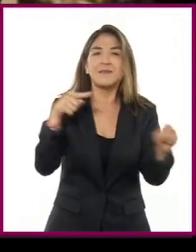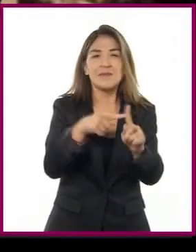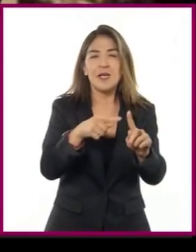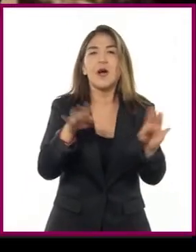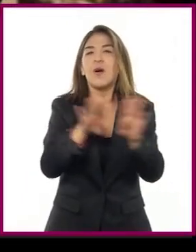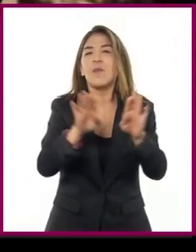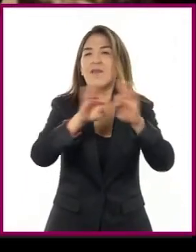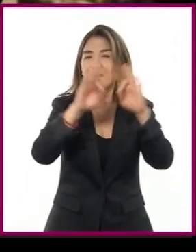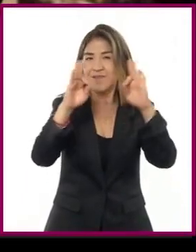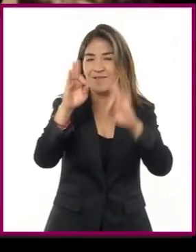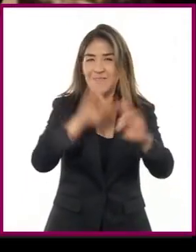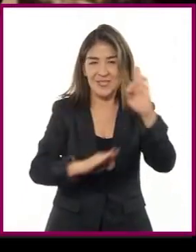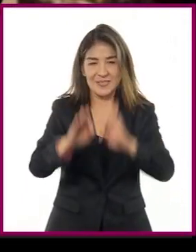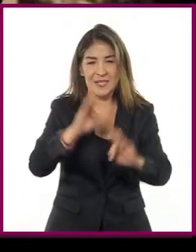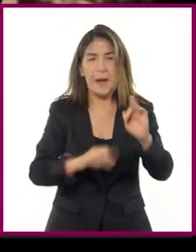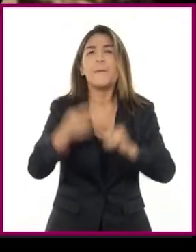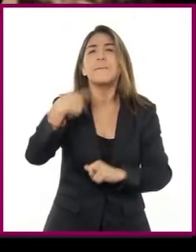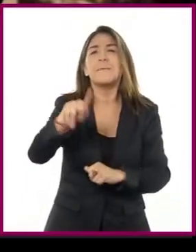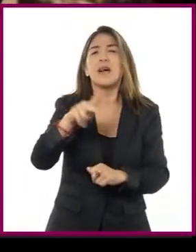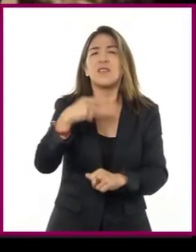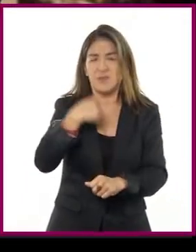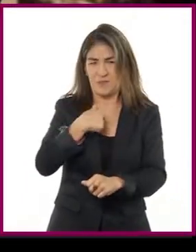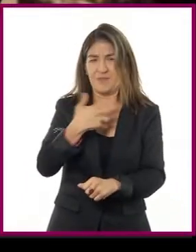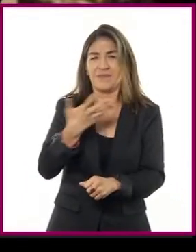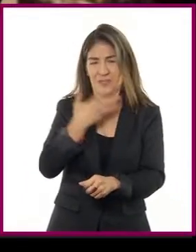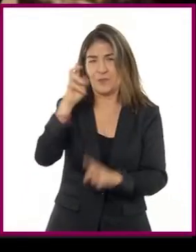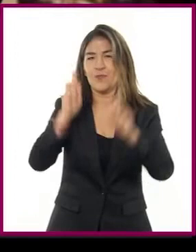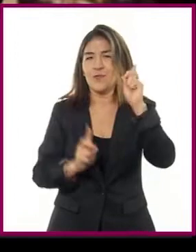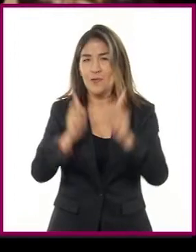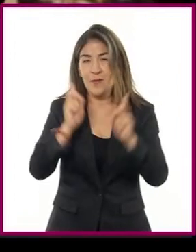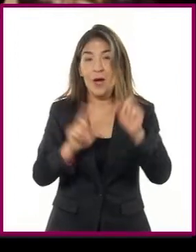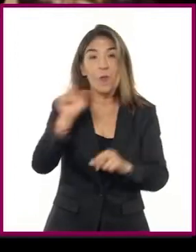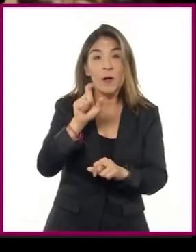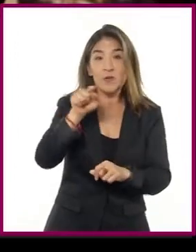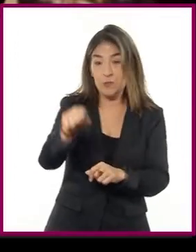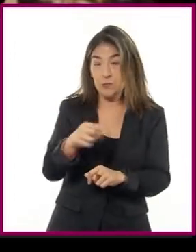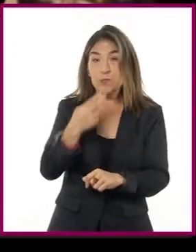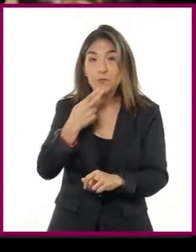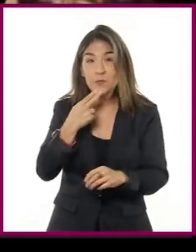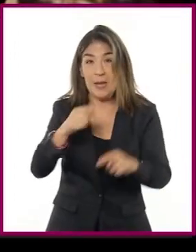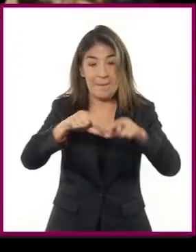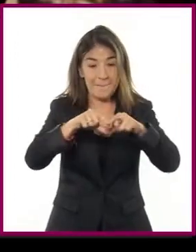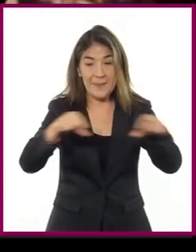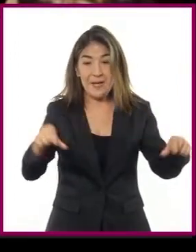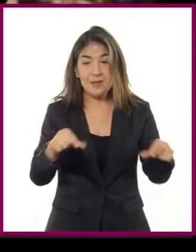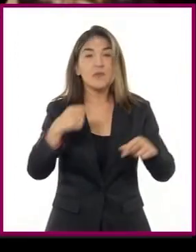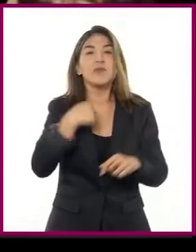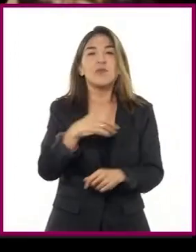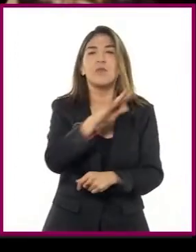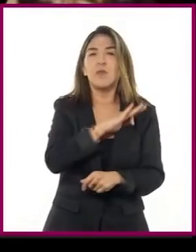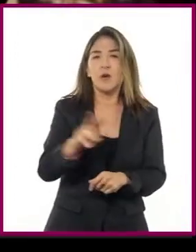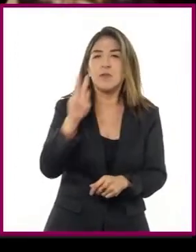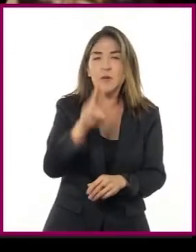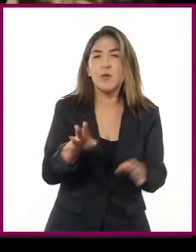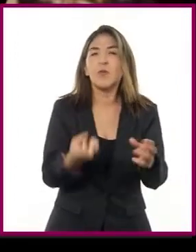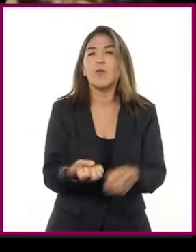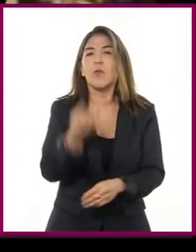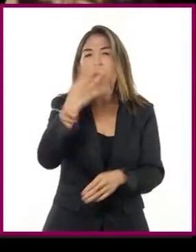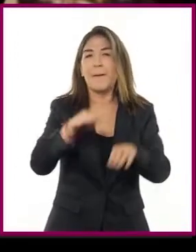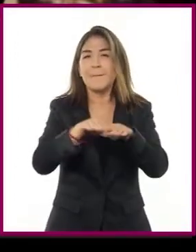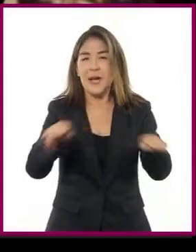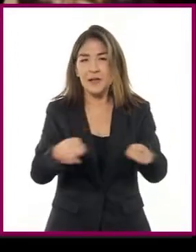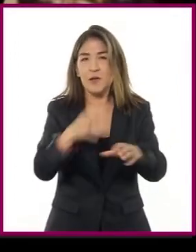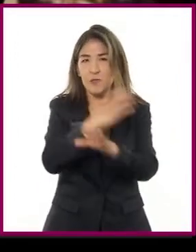físicos. Pero me surge una duda. Cuando utilizó el metro, yo puedo verificar directamente la medida de los objetos